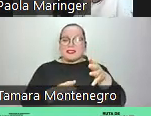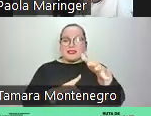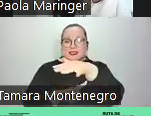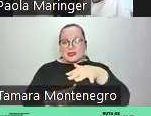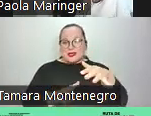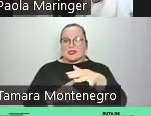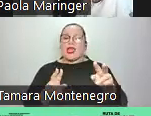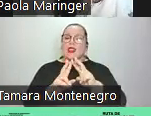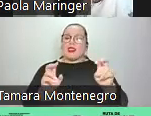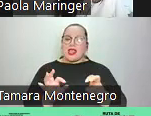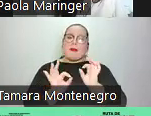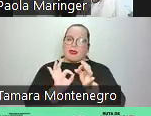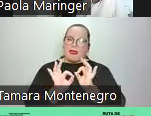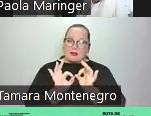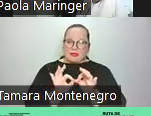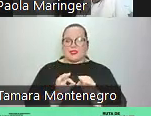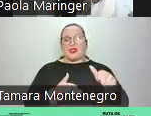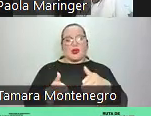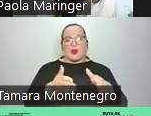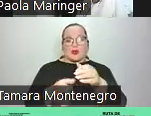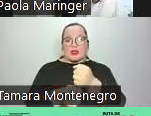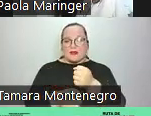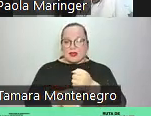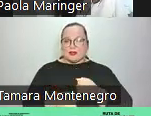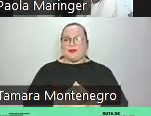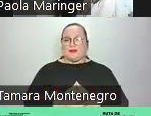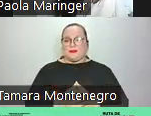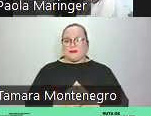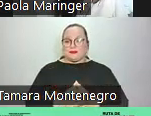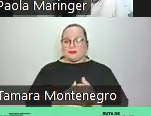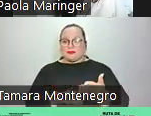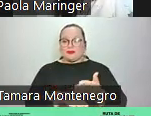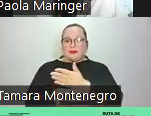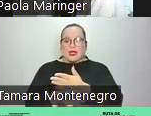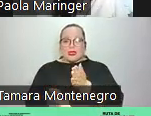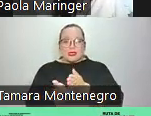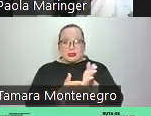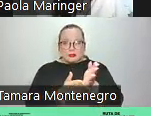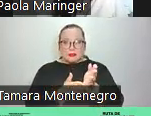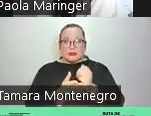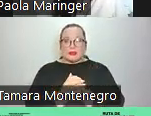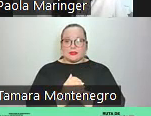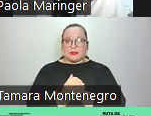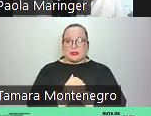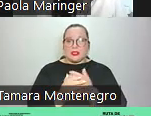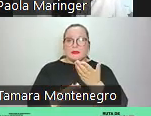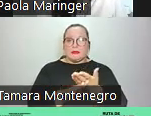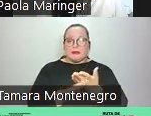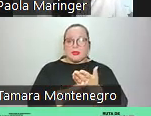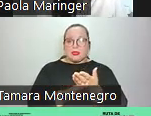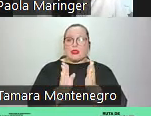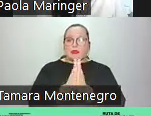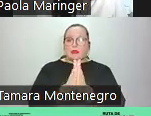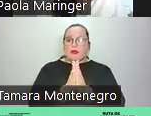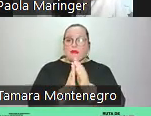de estas instancias de la ruta de preparación para el trabajo. Antes de comenzar, y ahí pido a Eva, por favor, me apoyar